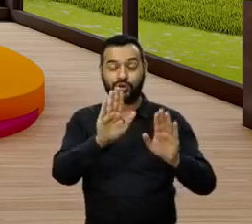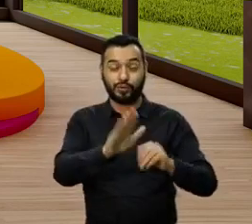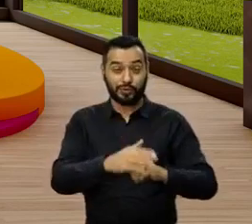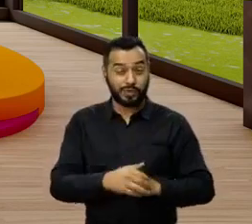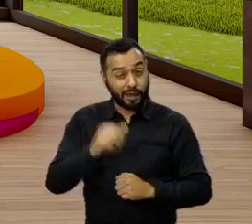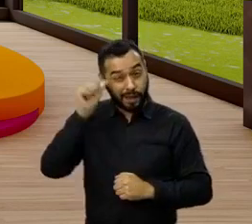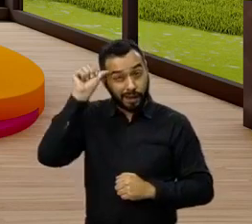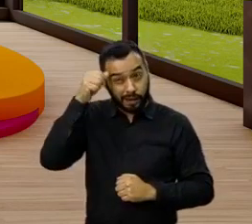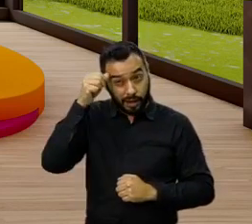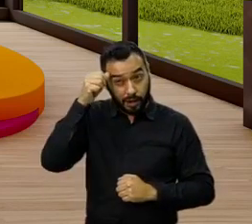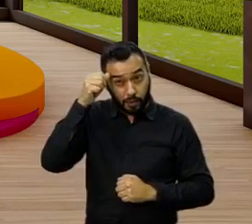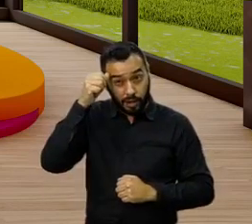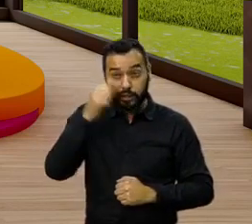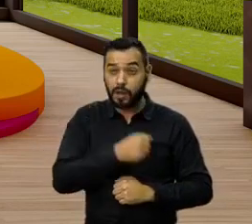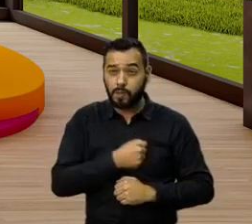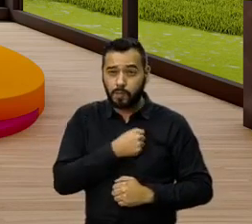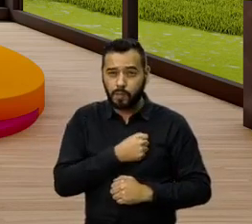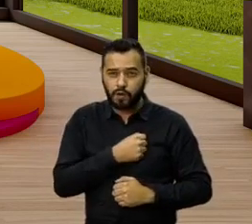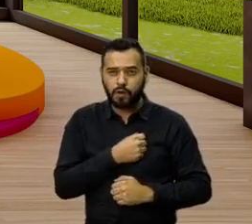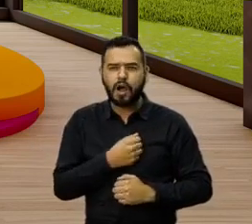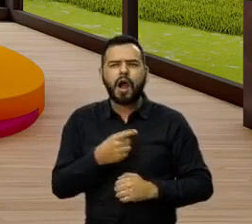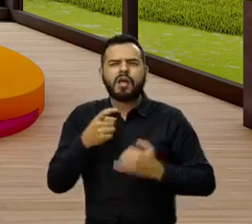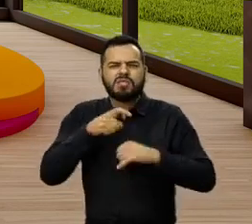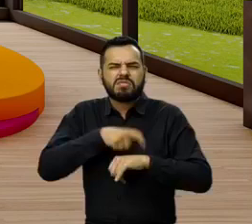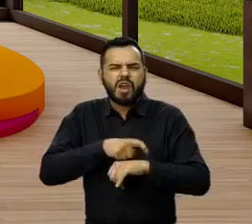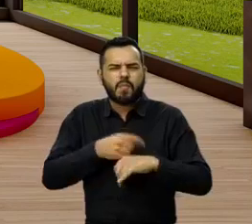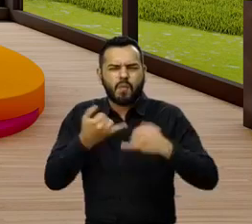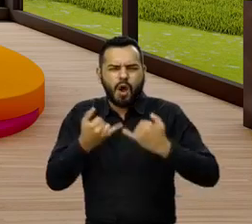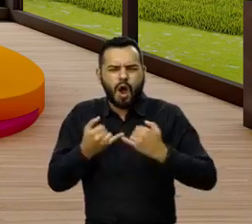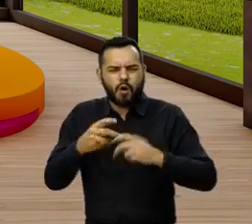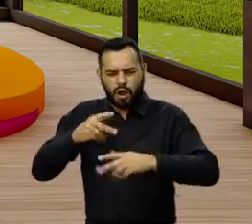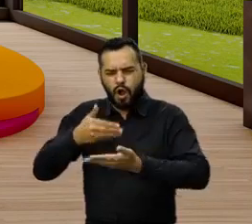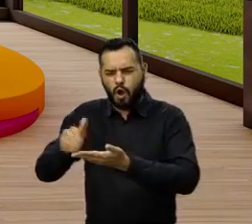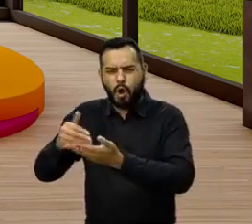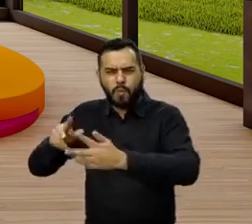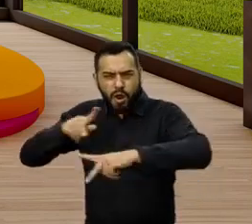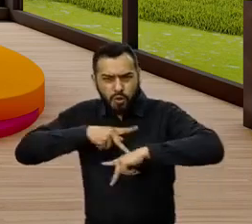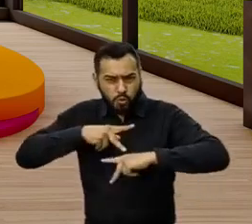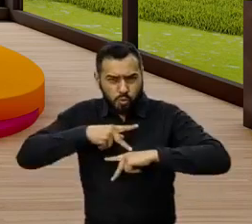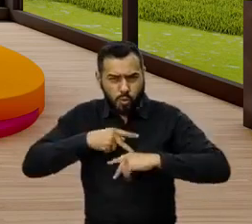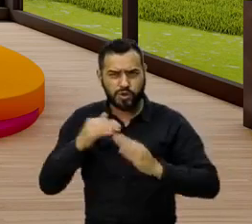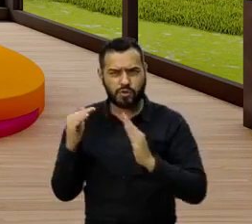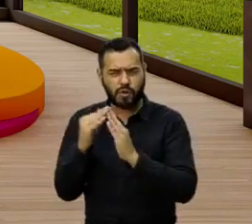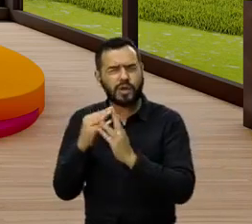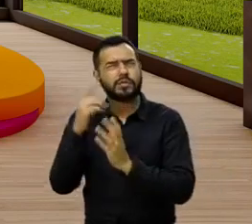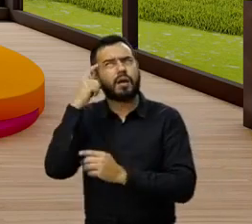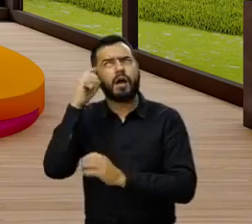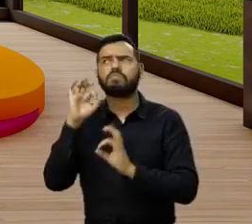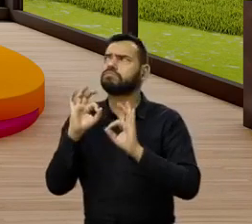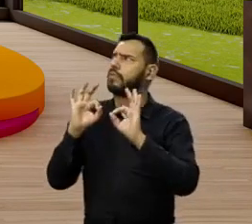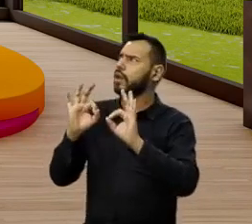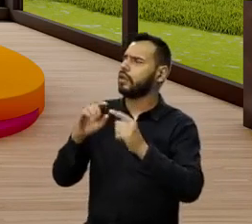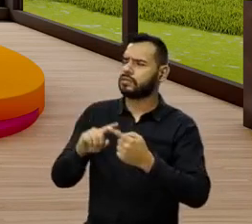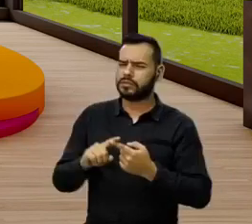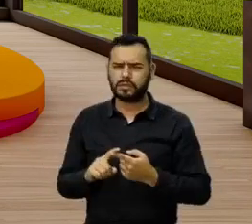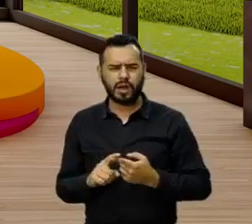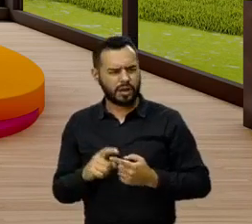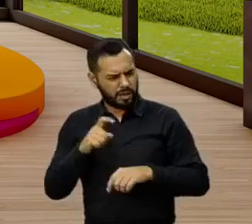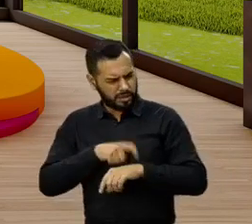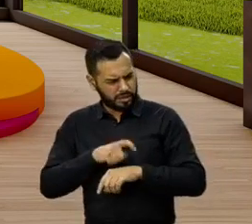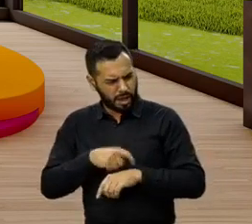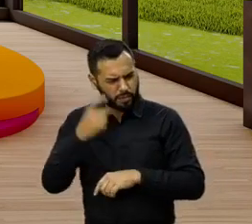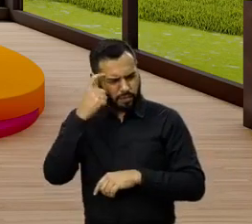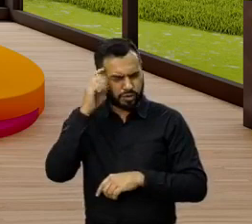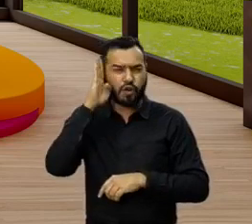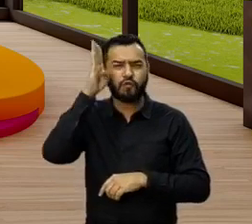ustedes recuerden por favor el momento de ser propietarios el momento de pensar en su bienestar el momento de pensar